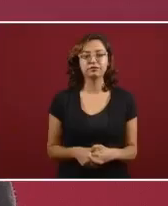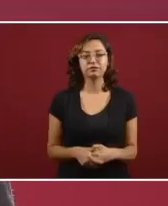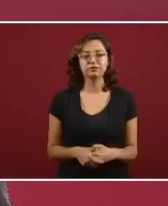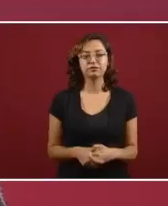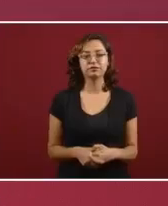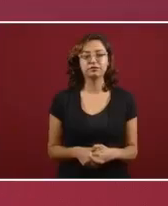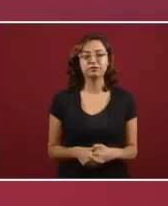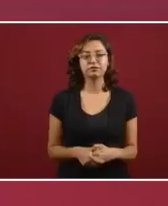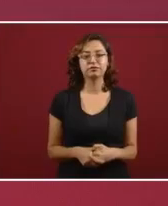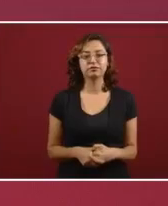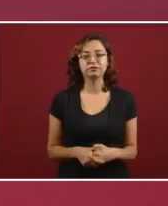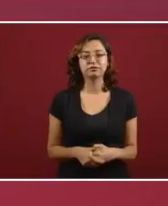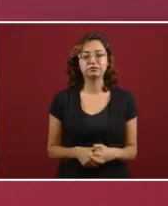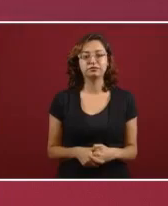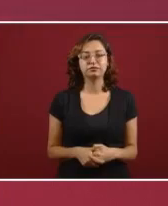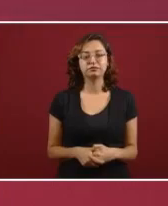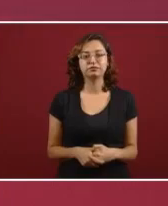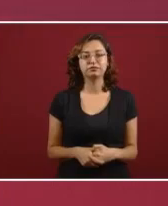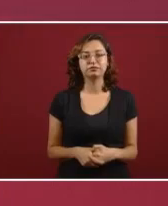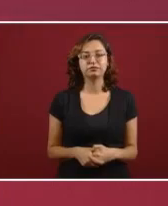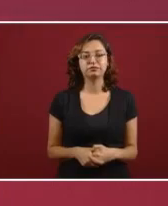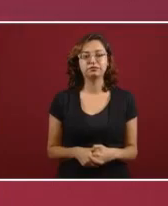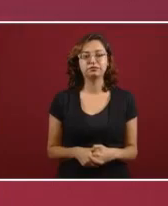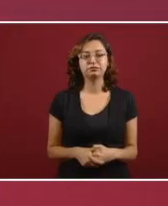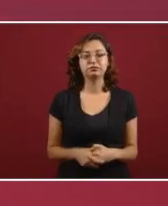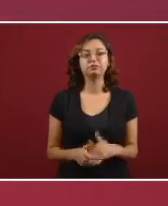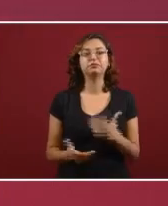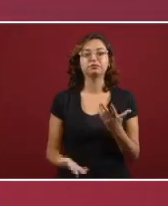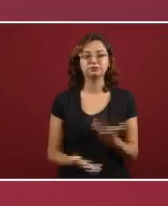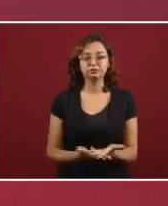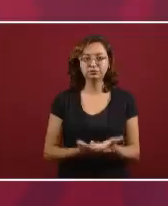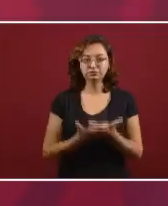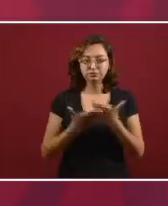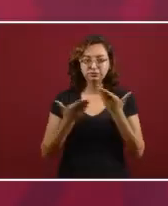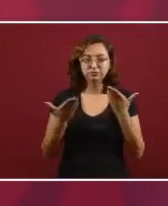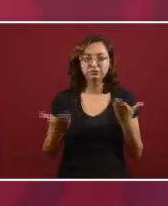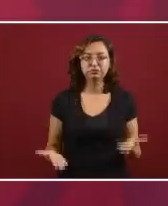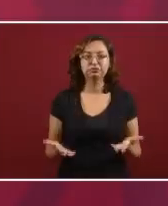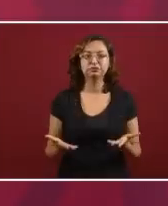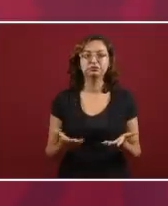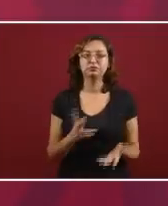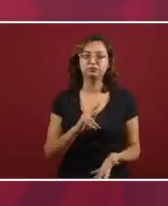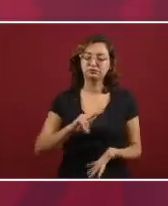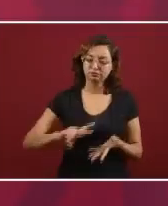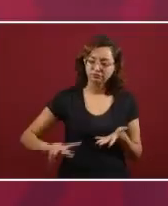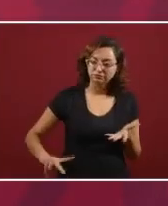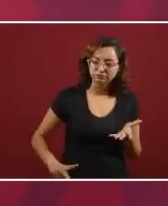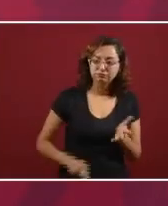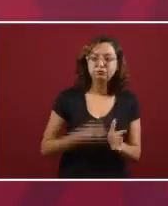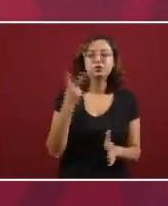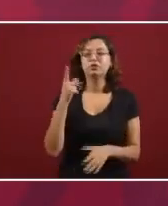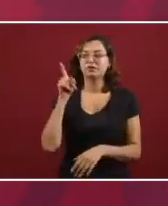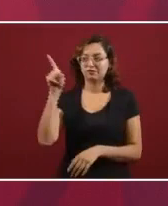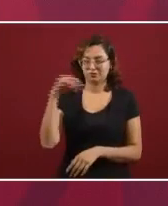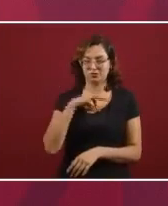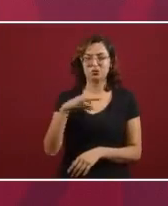se va a abrir de nuevo como opción